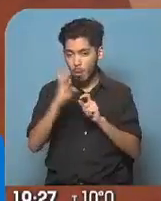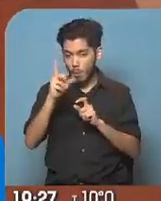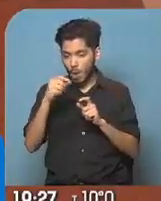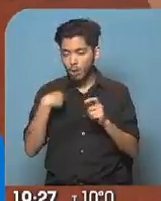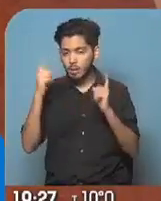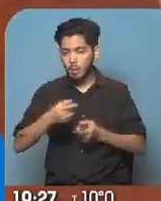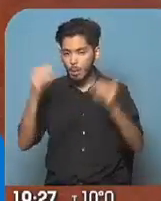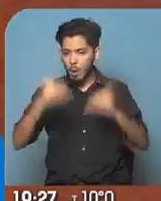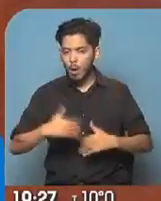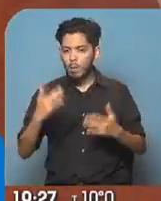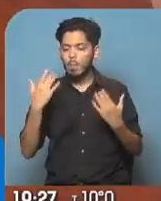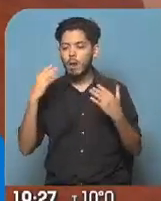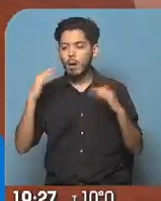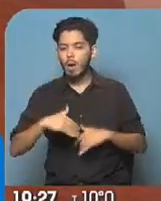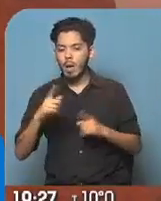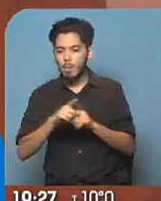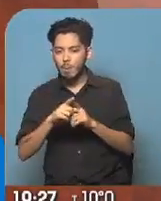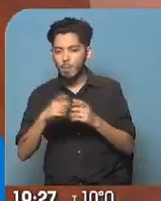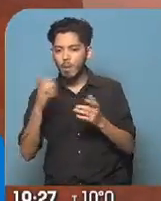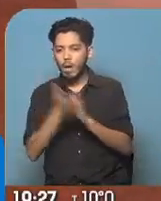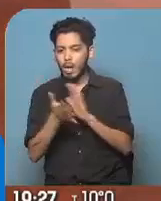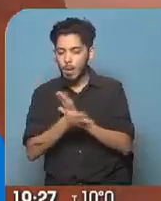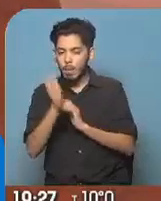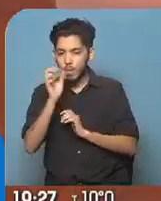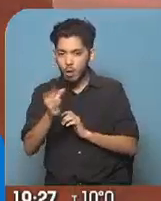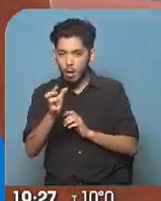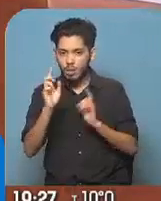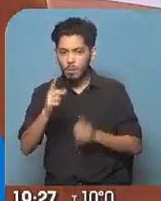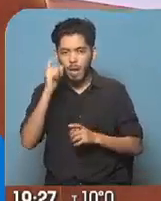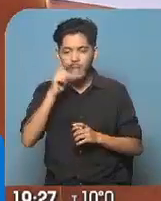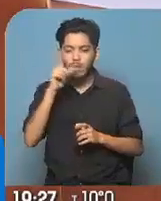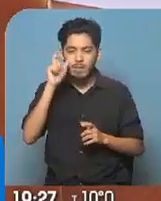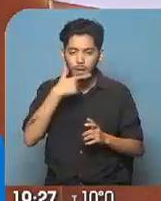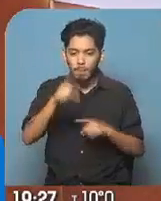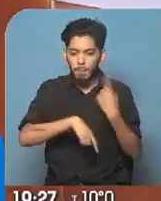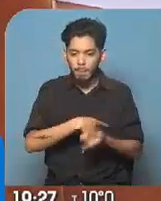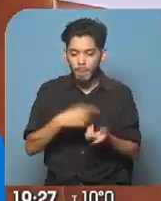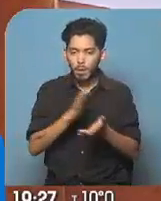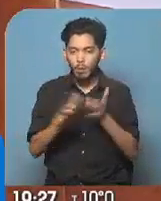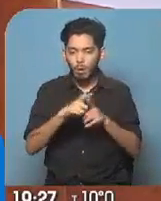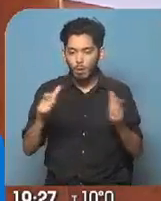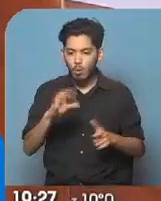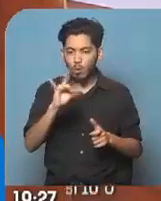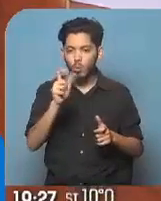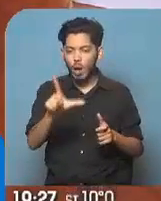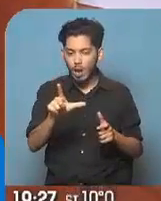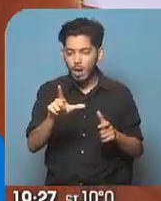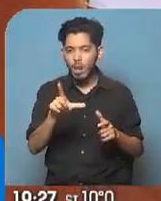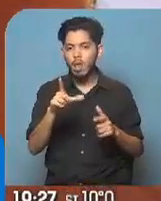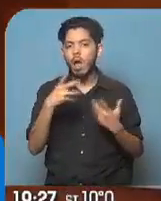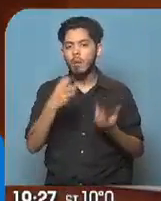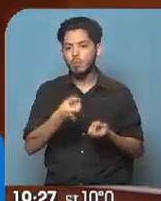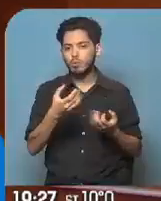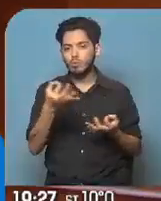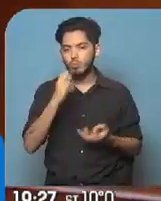dólares por parte de los bancos está saliendo a colocar instrumentos en dólares letes y mañana sale a colocar este bono igual que también es una opción atractiva